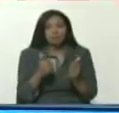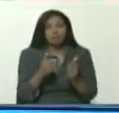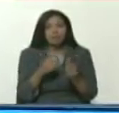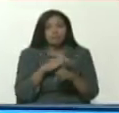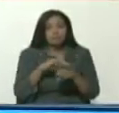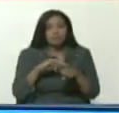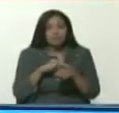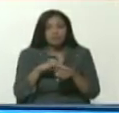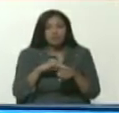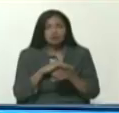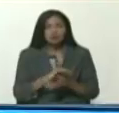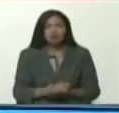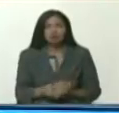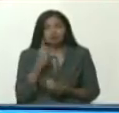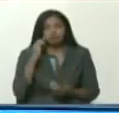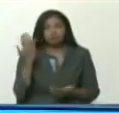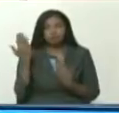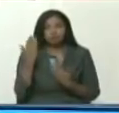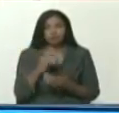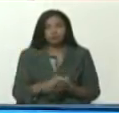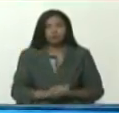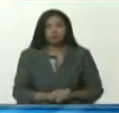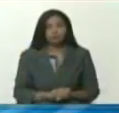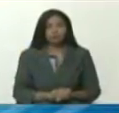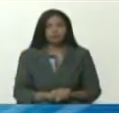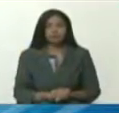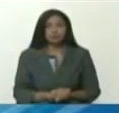Hurtado. Compañero, adelante.